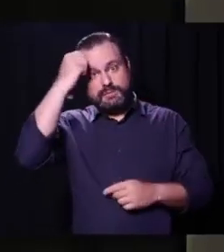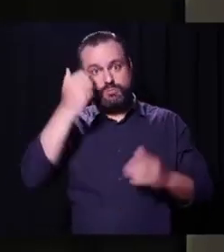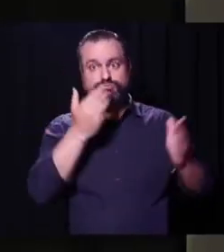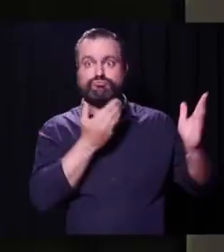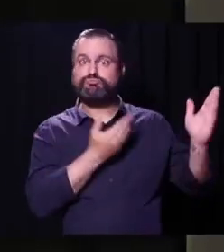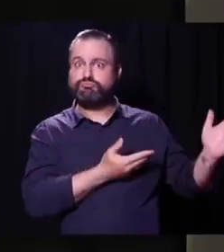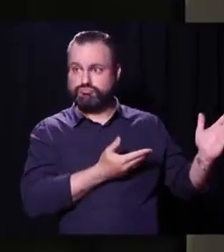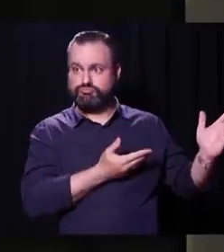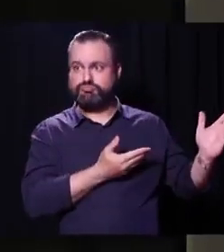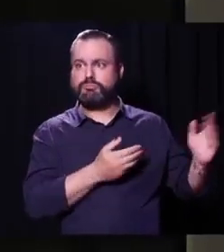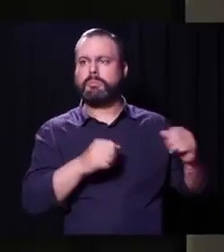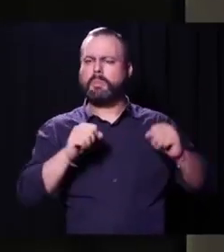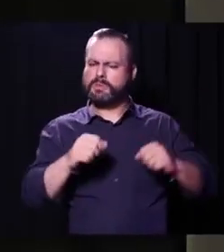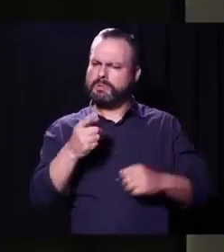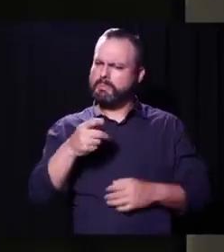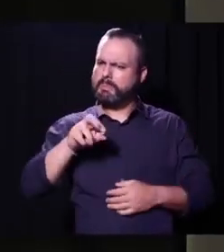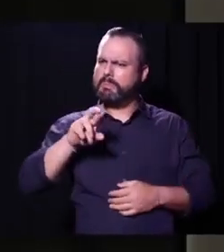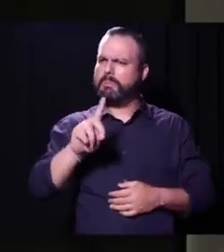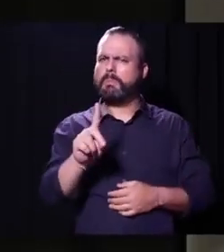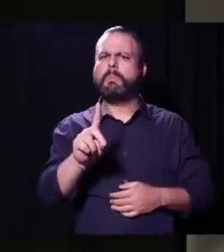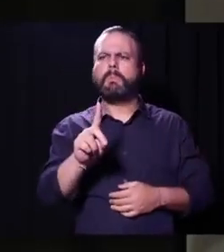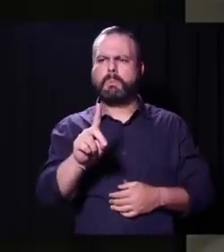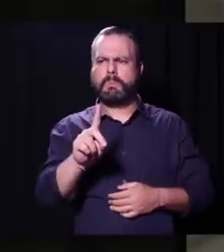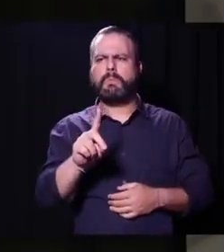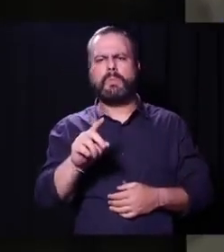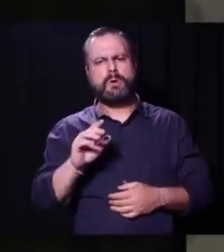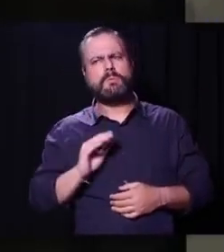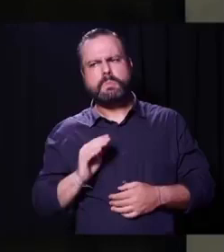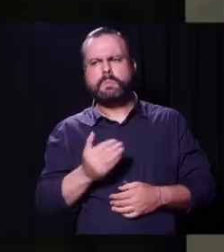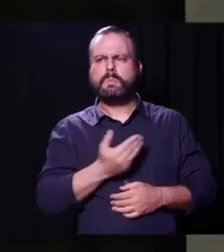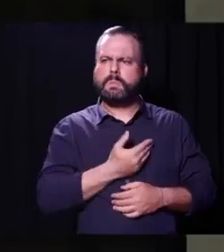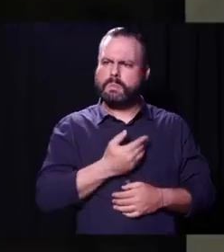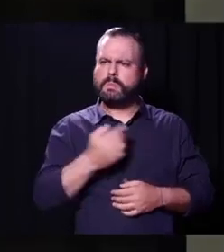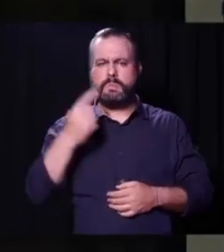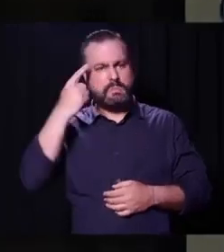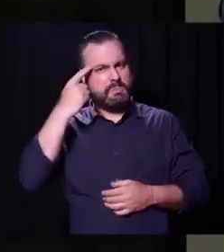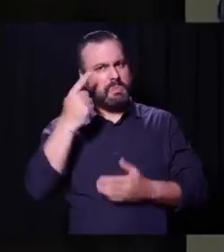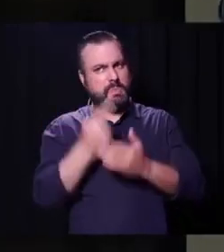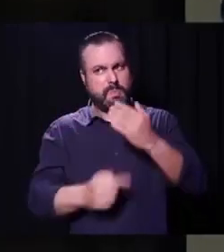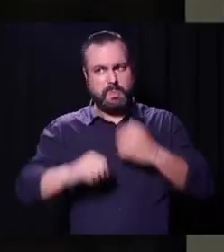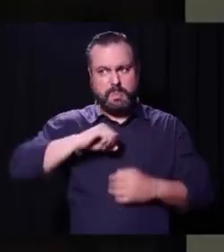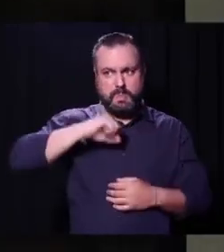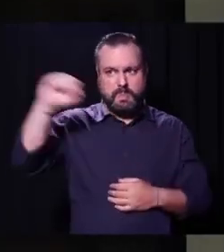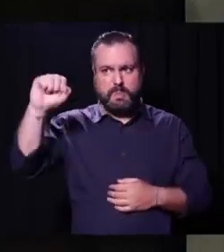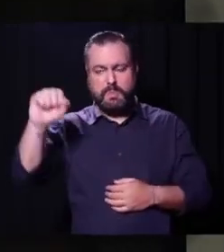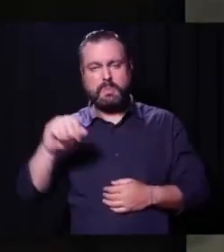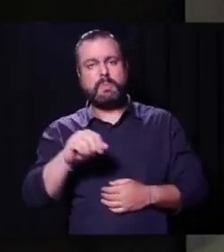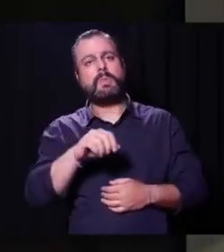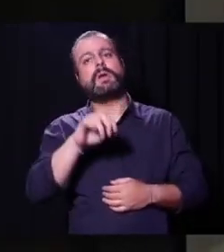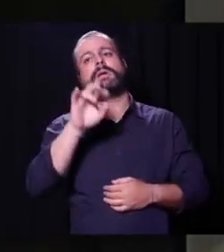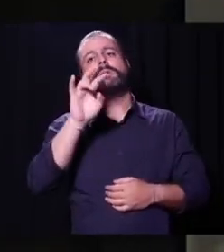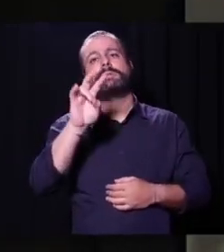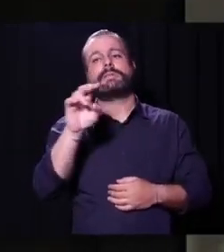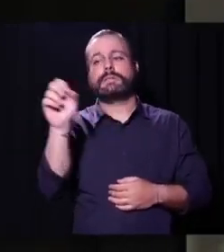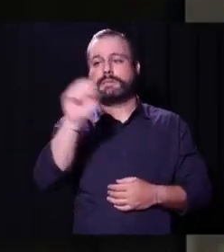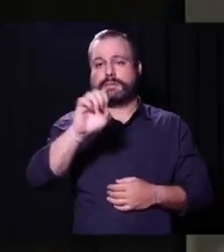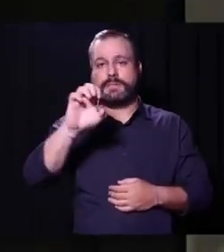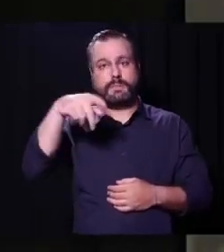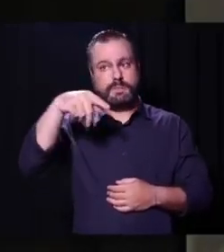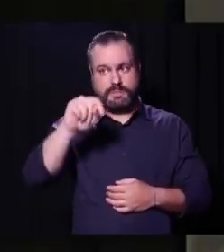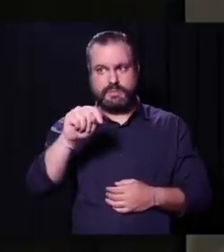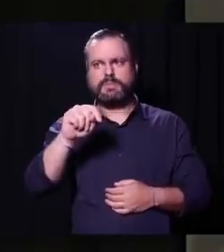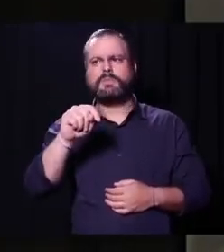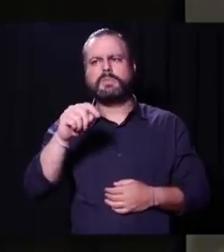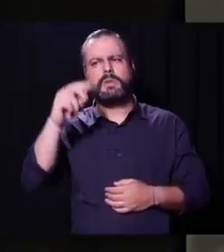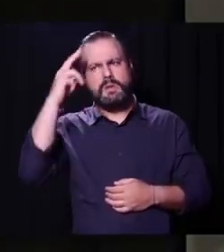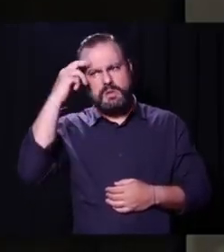y el PRD no solamente vamos a ganar el 16 de septiembre en primaria, con Nito Cortizo